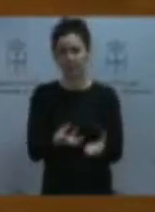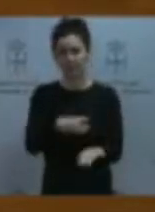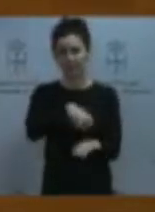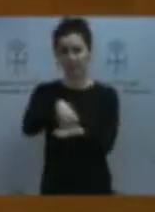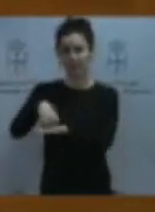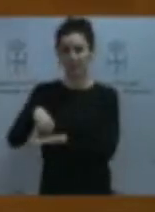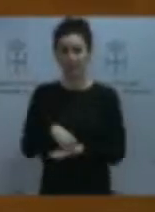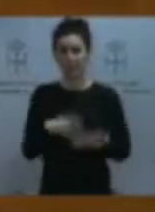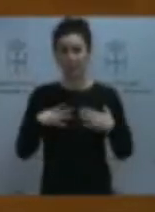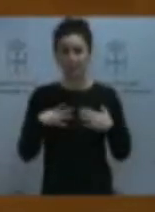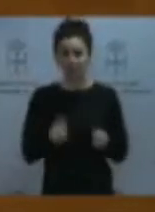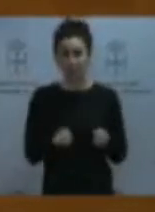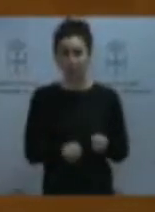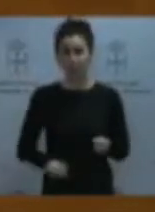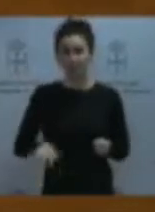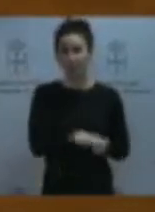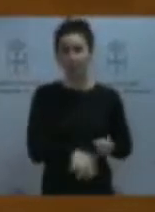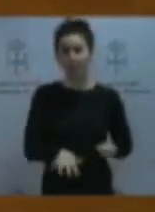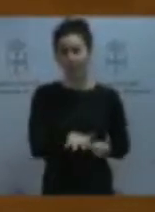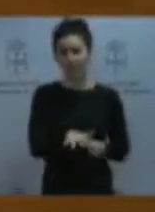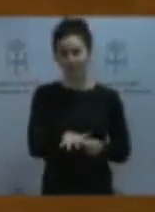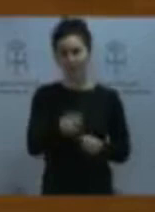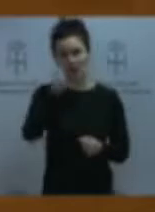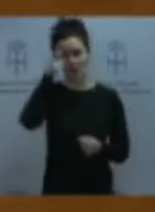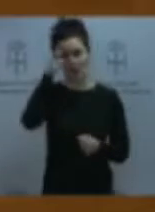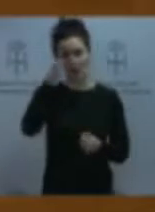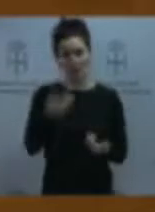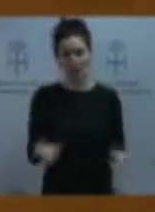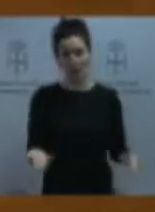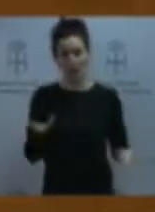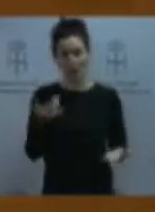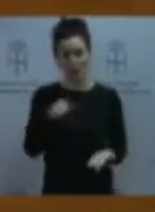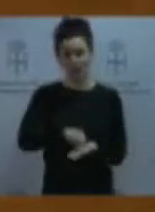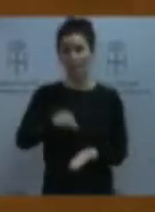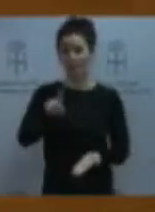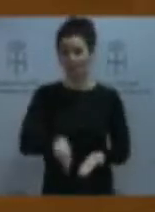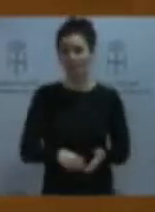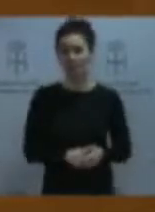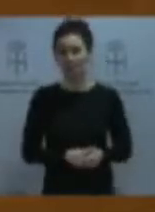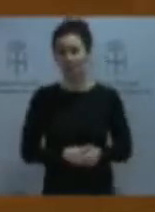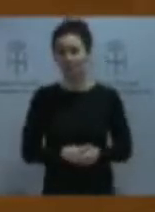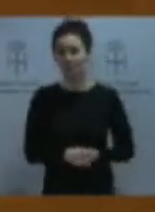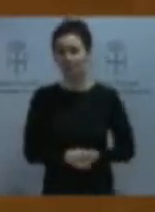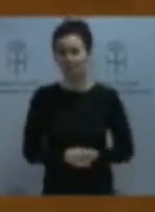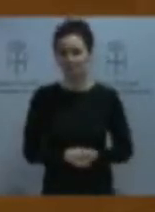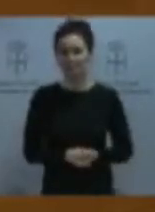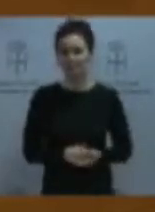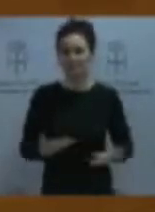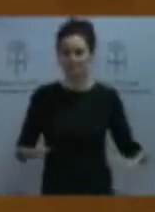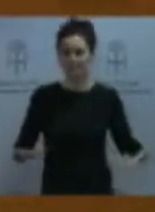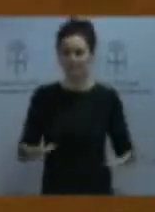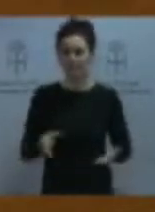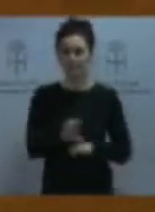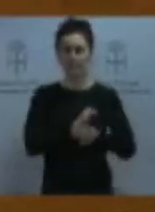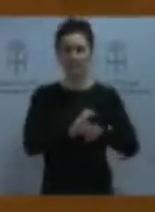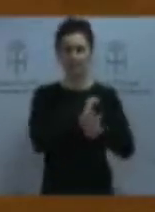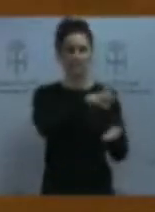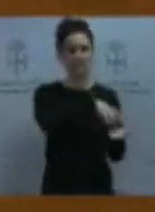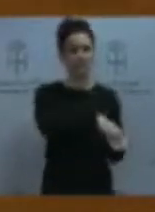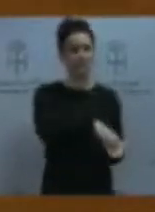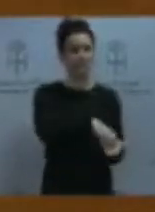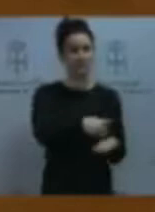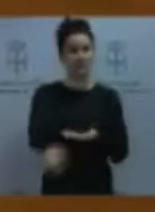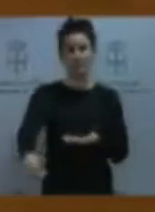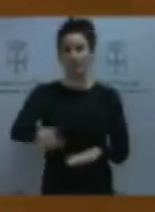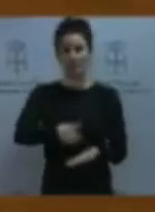de las zonas urbanas. La consellería responde siempre que no hay demandantes de empleo, ¿no? Nos